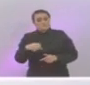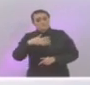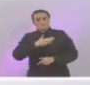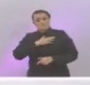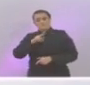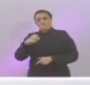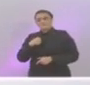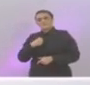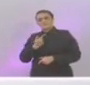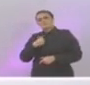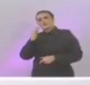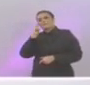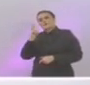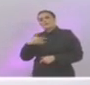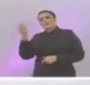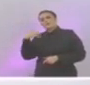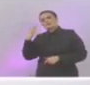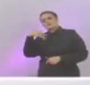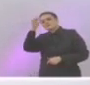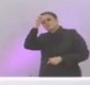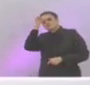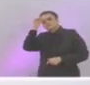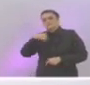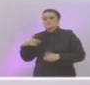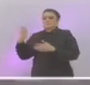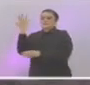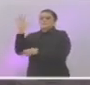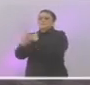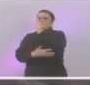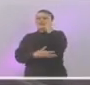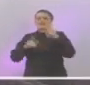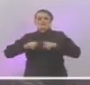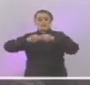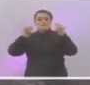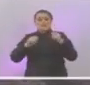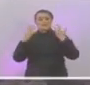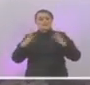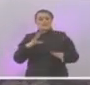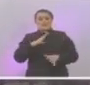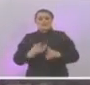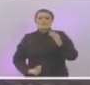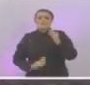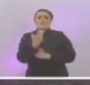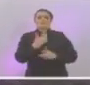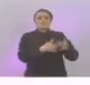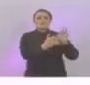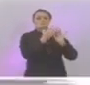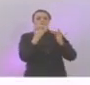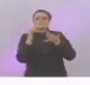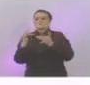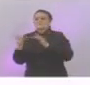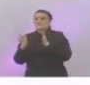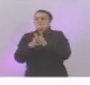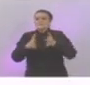inspirado en la buena experiencia de nuestros parques Tangamanga, estamos creando la red más grande